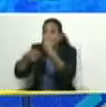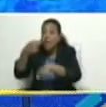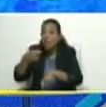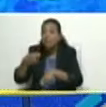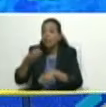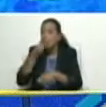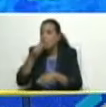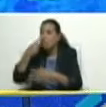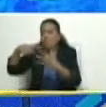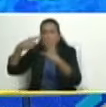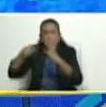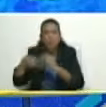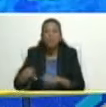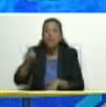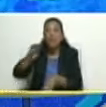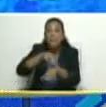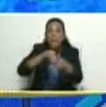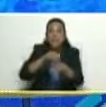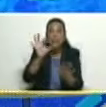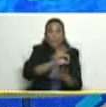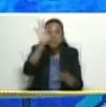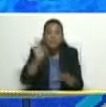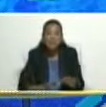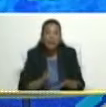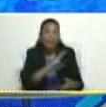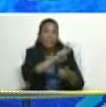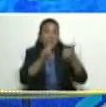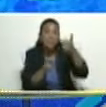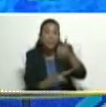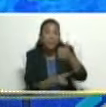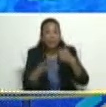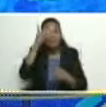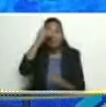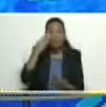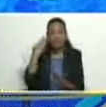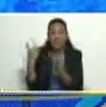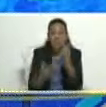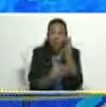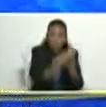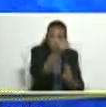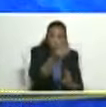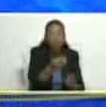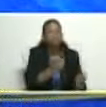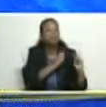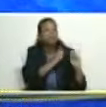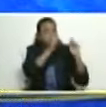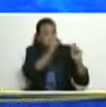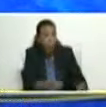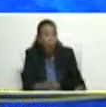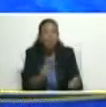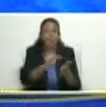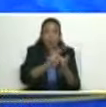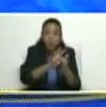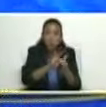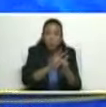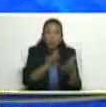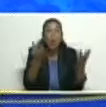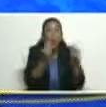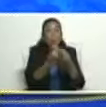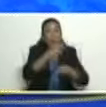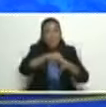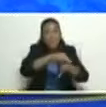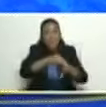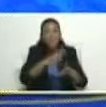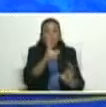única y exclusivamente de la ministra de Finanzas y la vicepresidenta Delcy Rodríguez, que me garantiza el funcionamiento junto al ministro